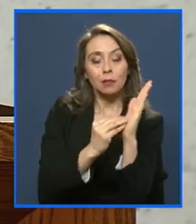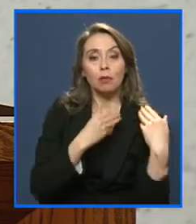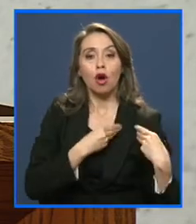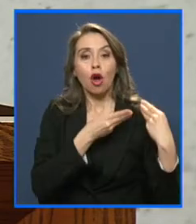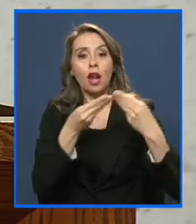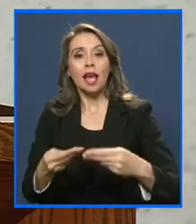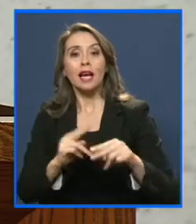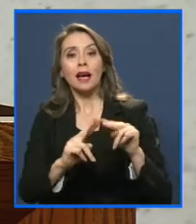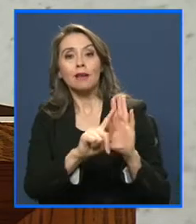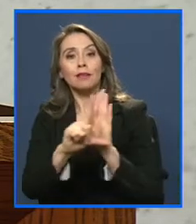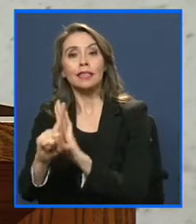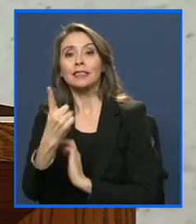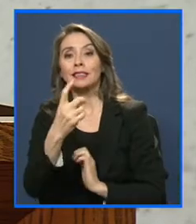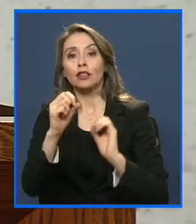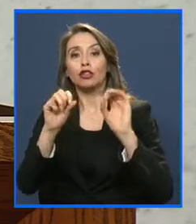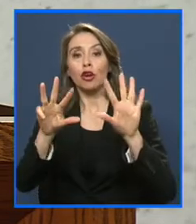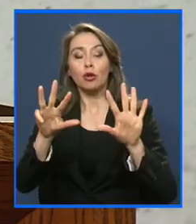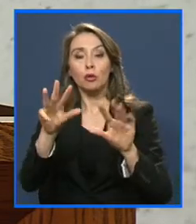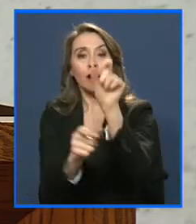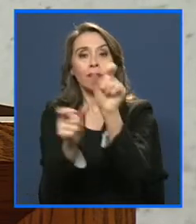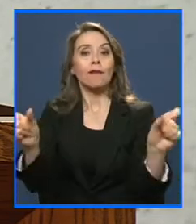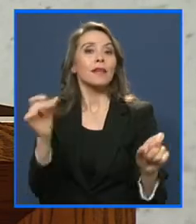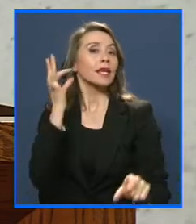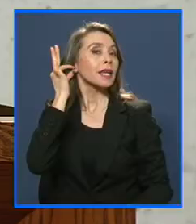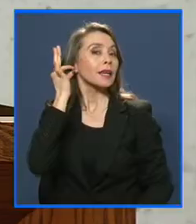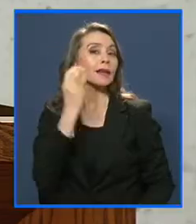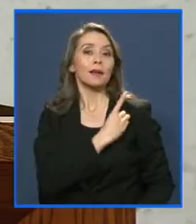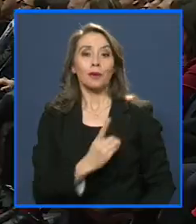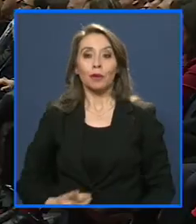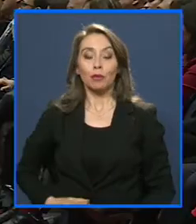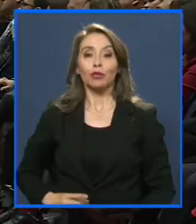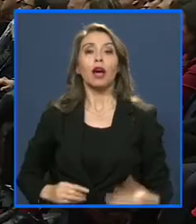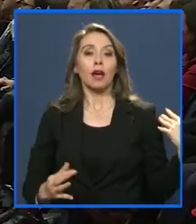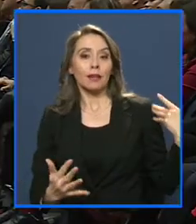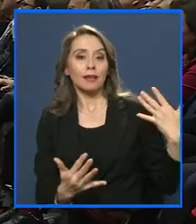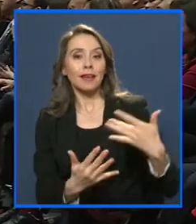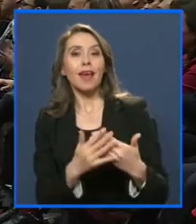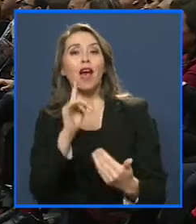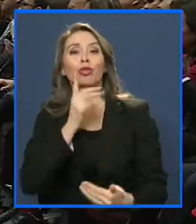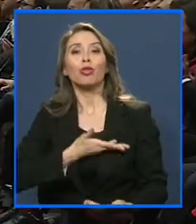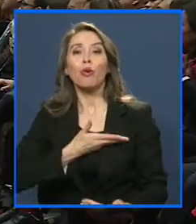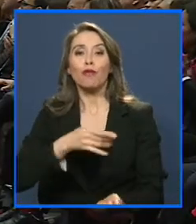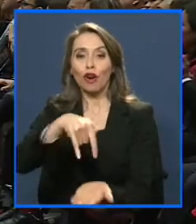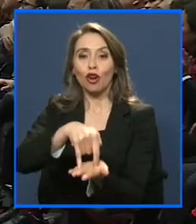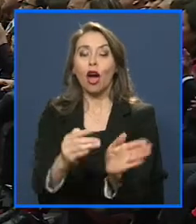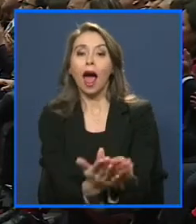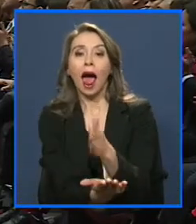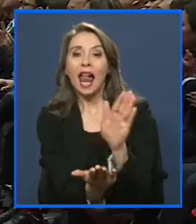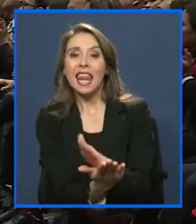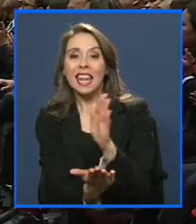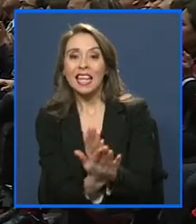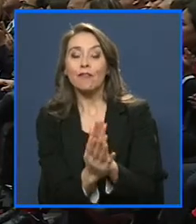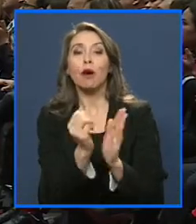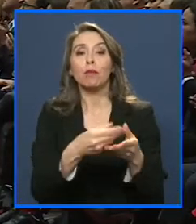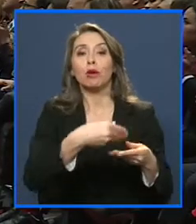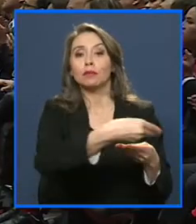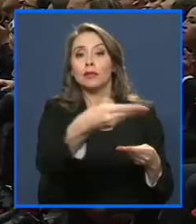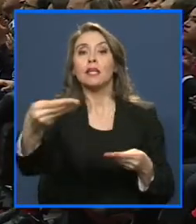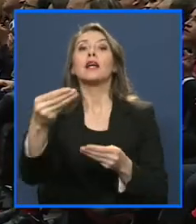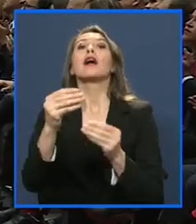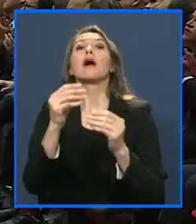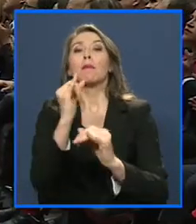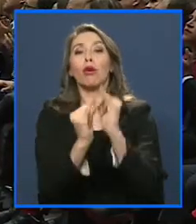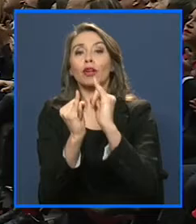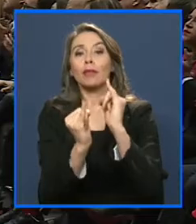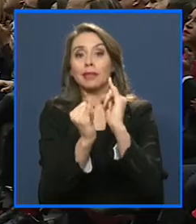legislativo de las 109 parlamentarias que ha tenido el congreso nacional un libro que podrá ser distribuido digitalmente